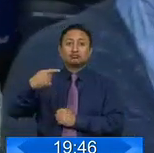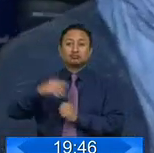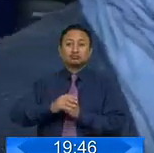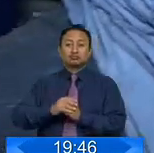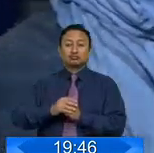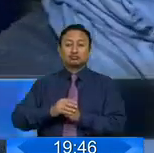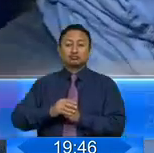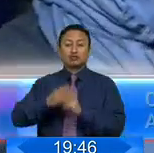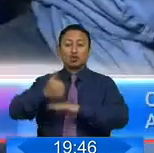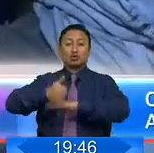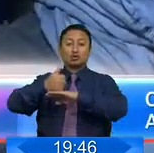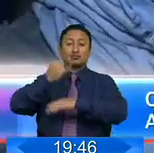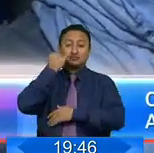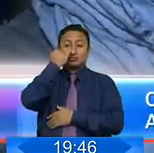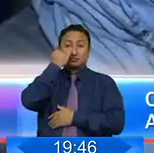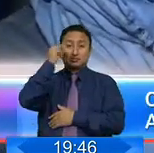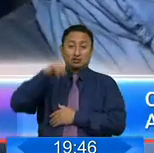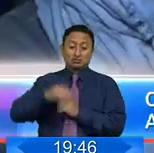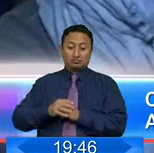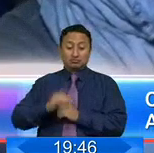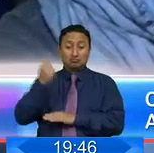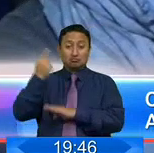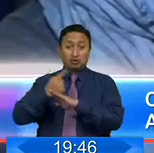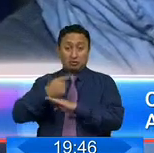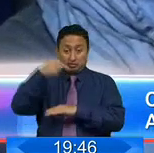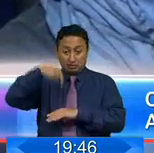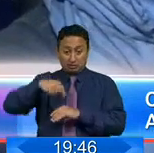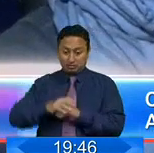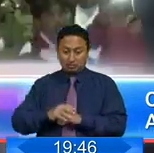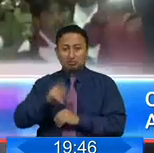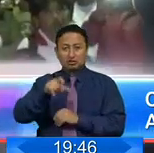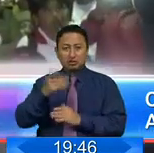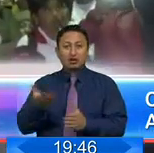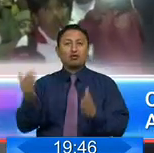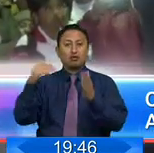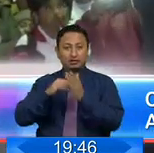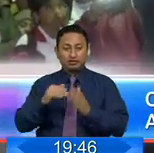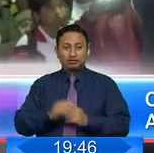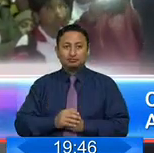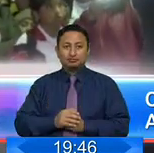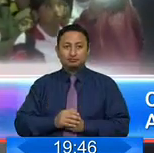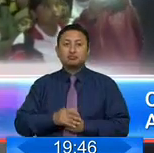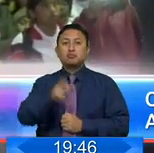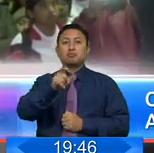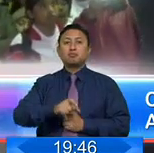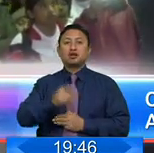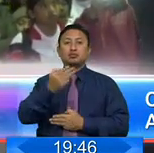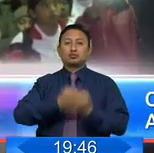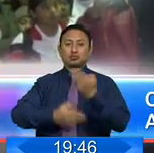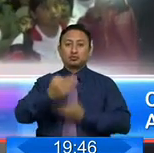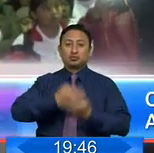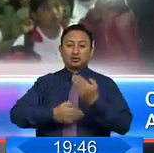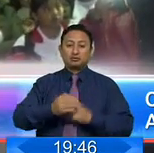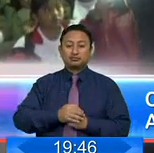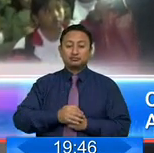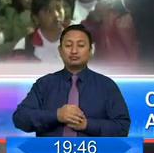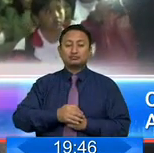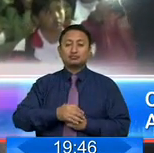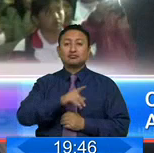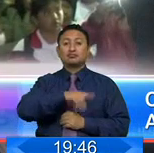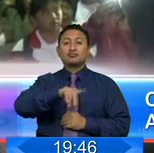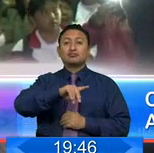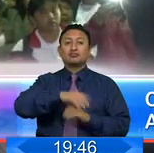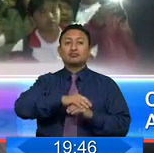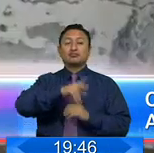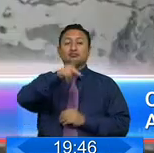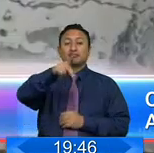puedan proceder, porque no es la primera vez que ha pasado, es una persona reincidente. Comerciantes del mercado artesanal conocida como la Plaza de los Ponchos lo